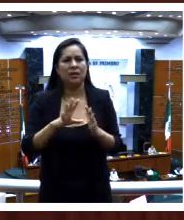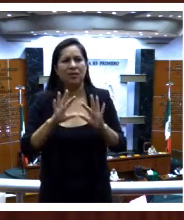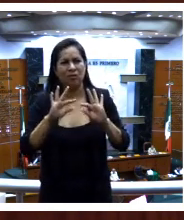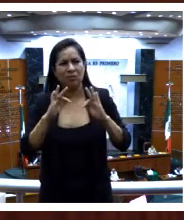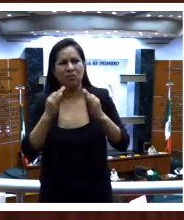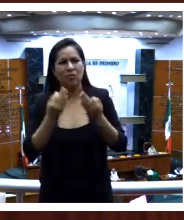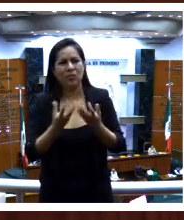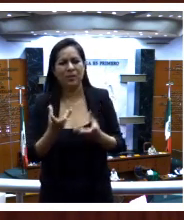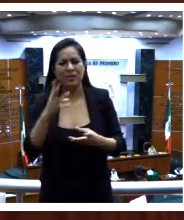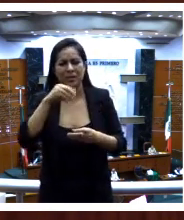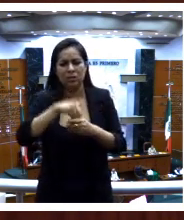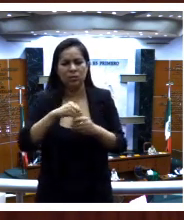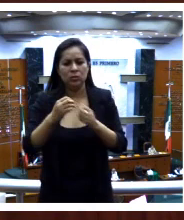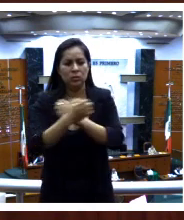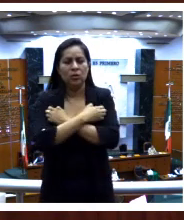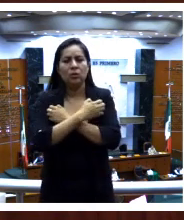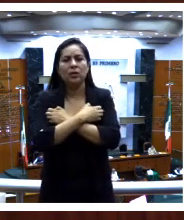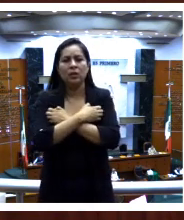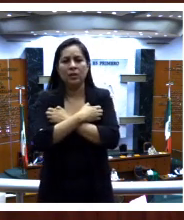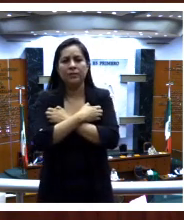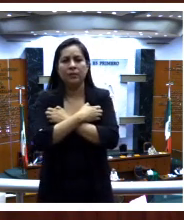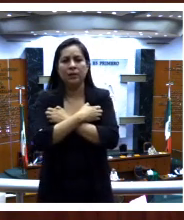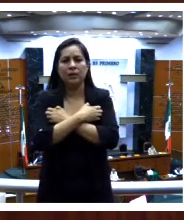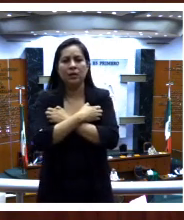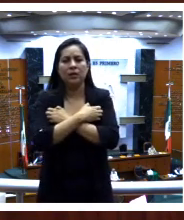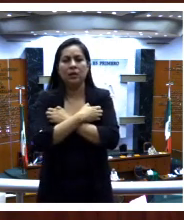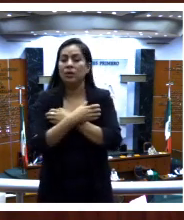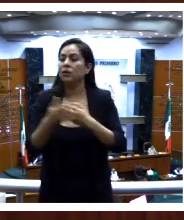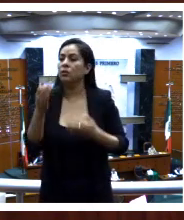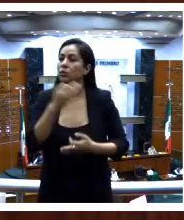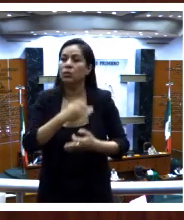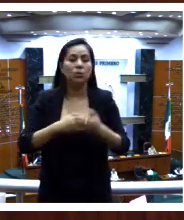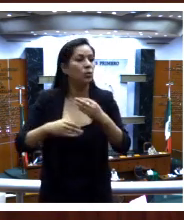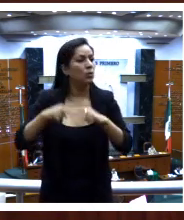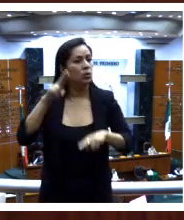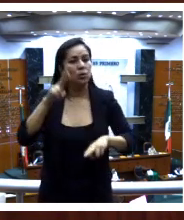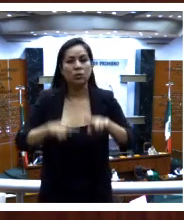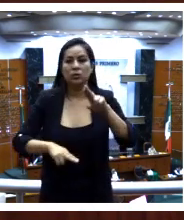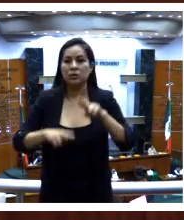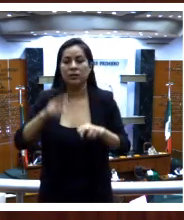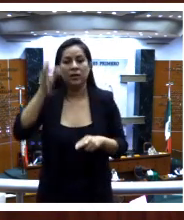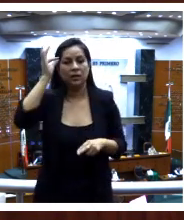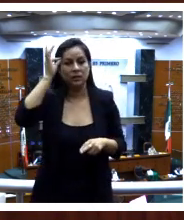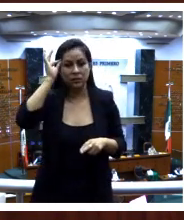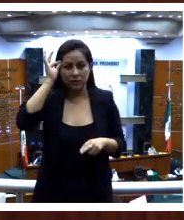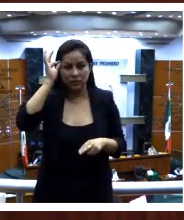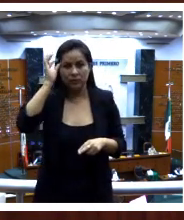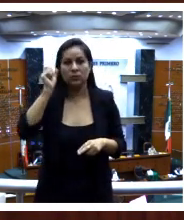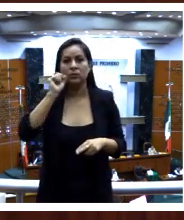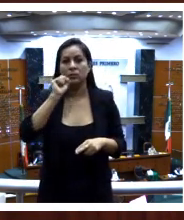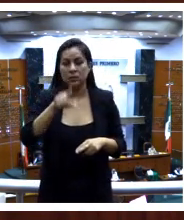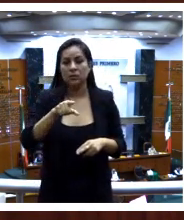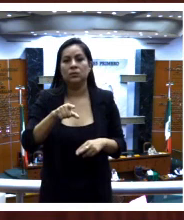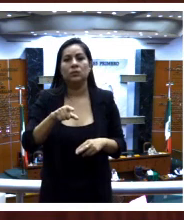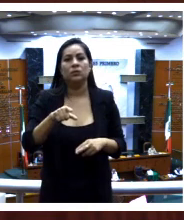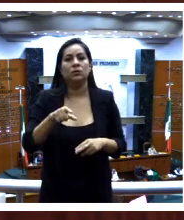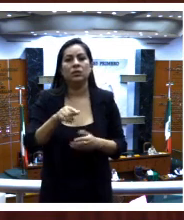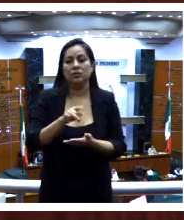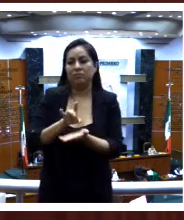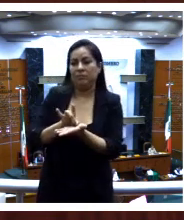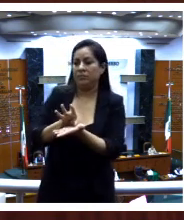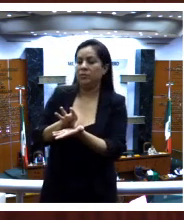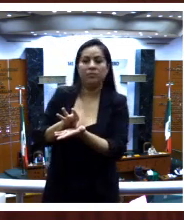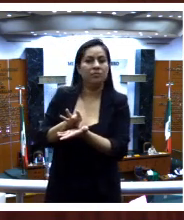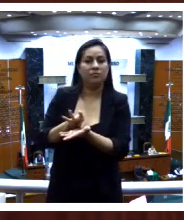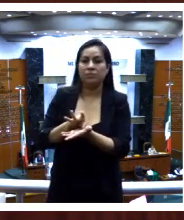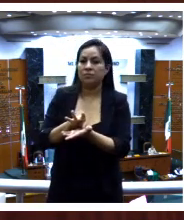de inclusión educativa entran todos los niveles y servicios sin segregar